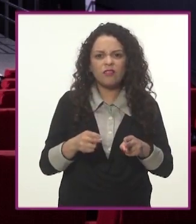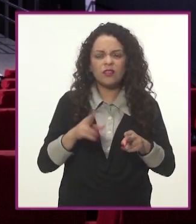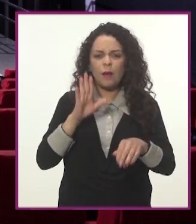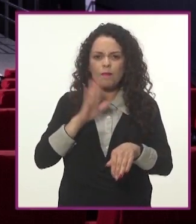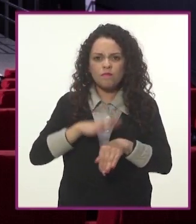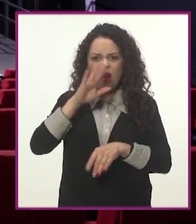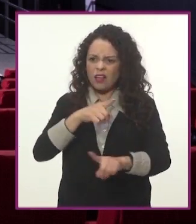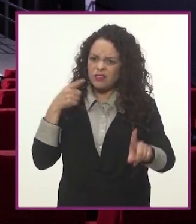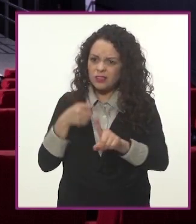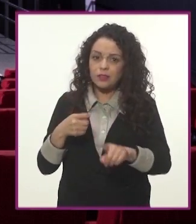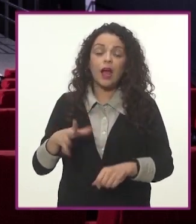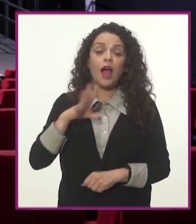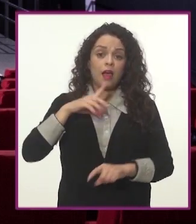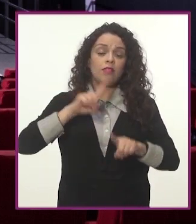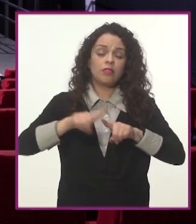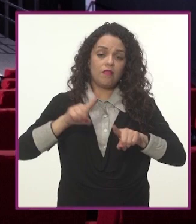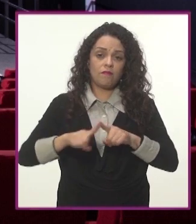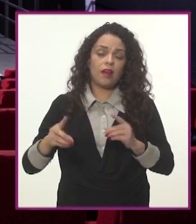tipos.